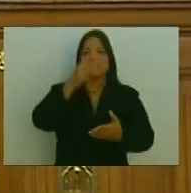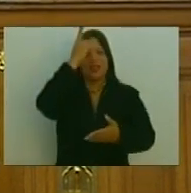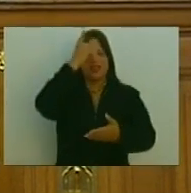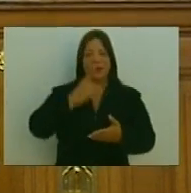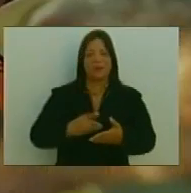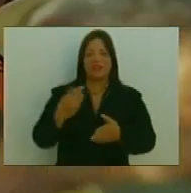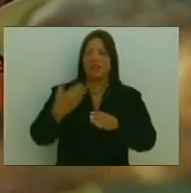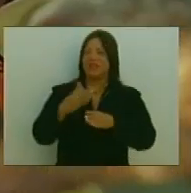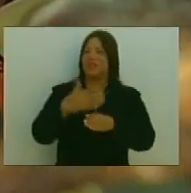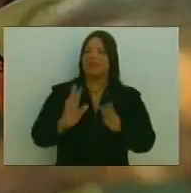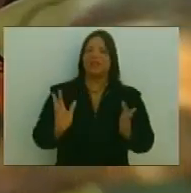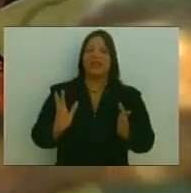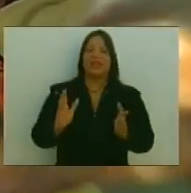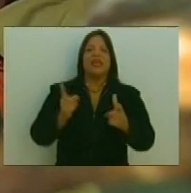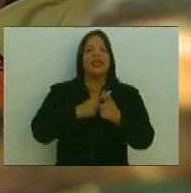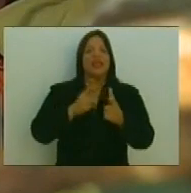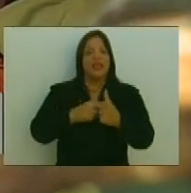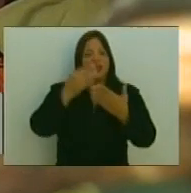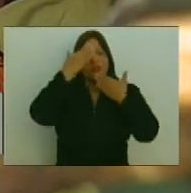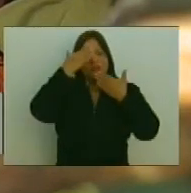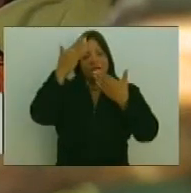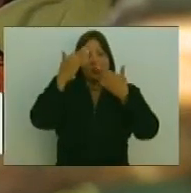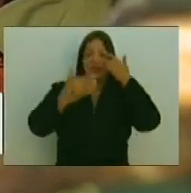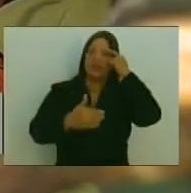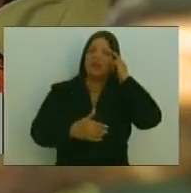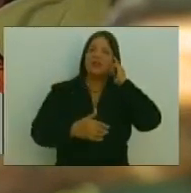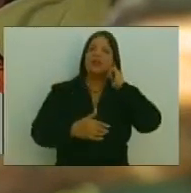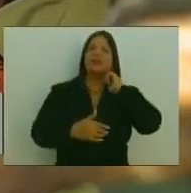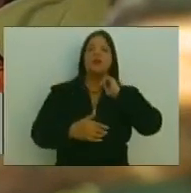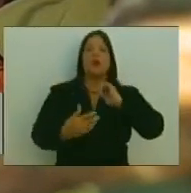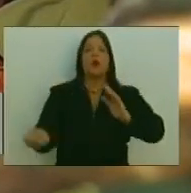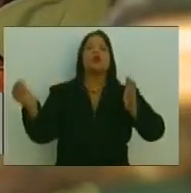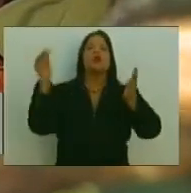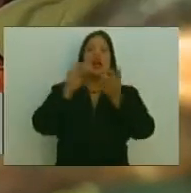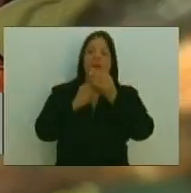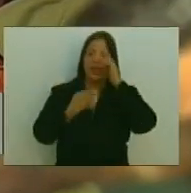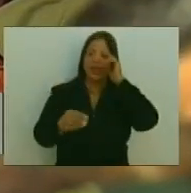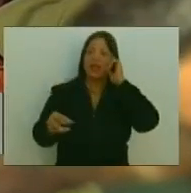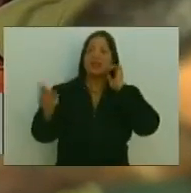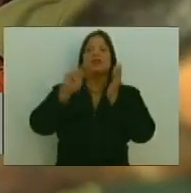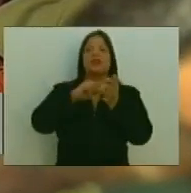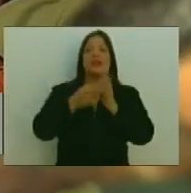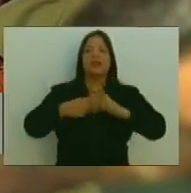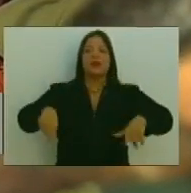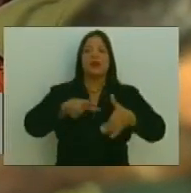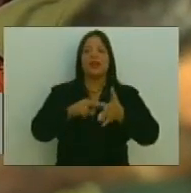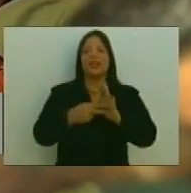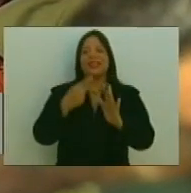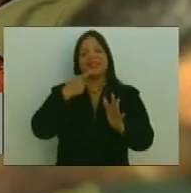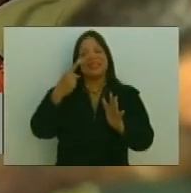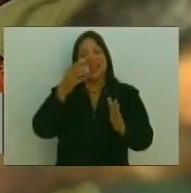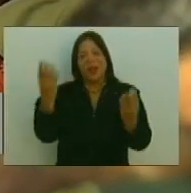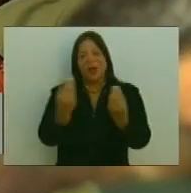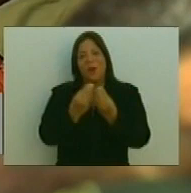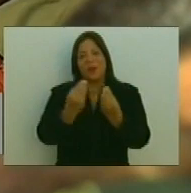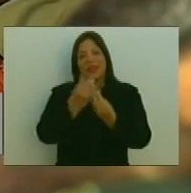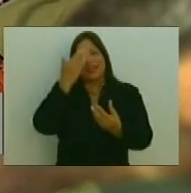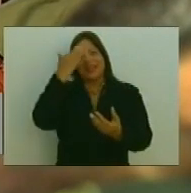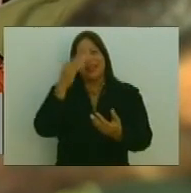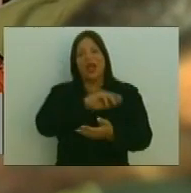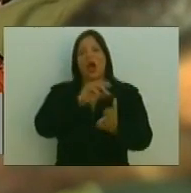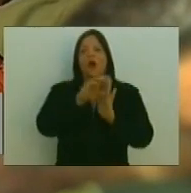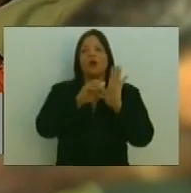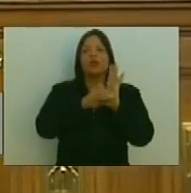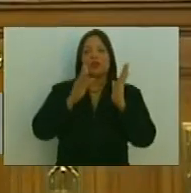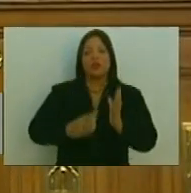discapacidad. Entonces, mis queridos colegas, no vale volver a redundar en todo lo que mis compañeros, colegas constituyentes